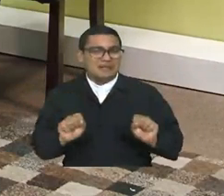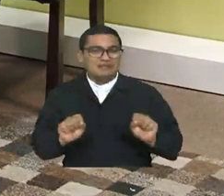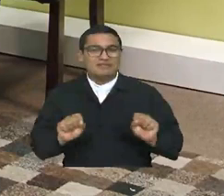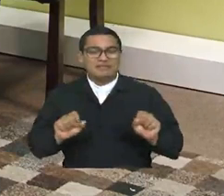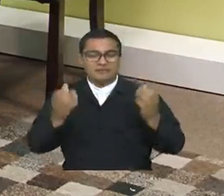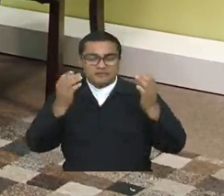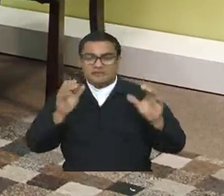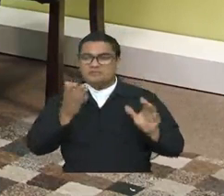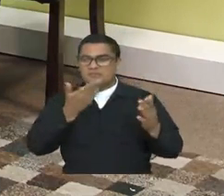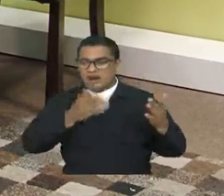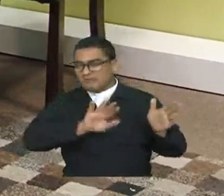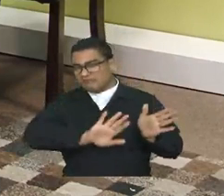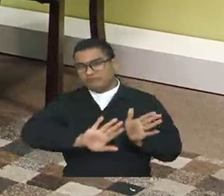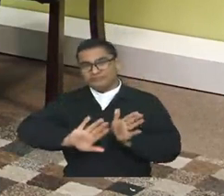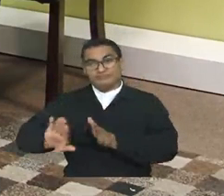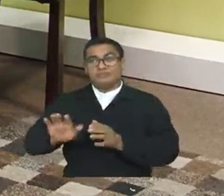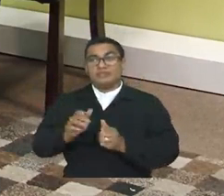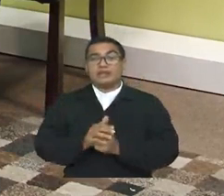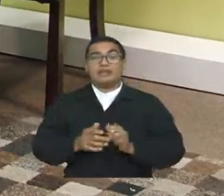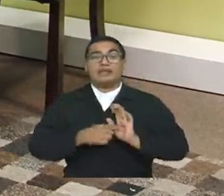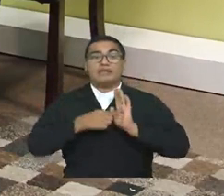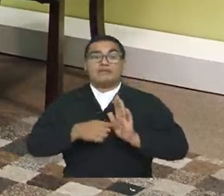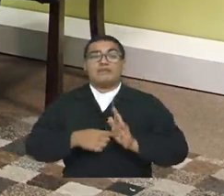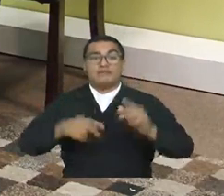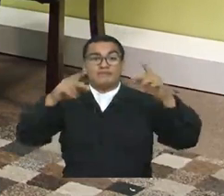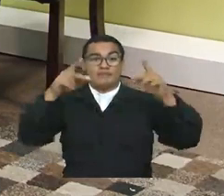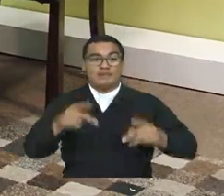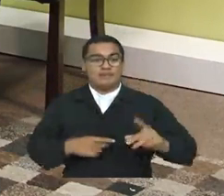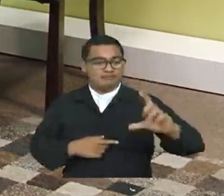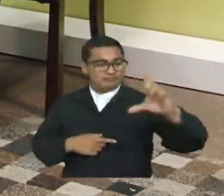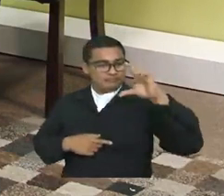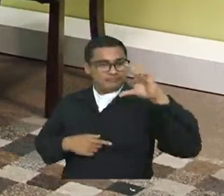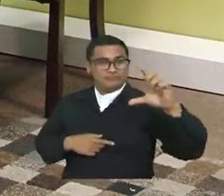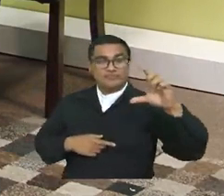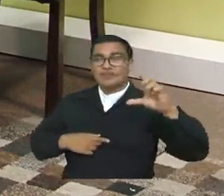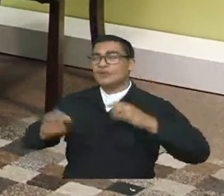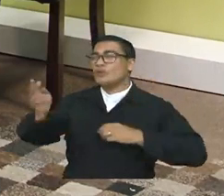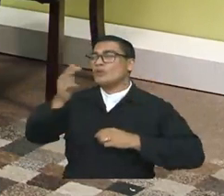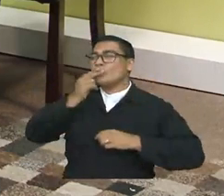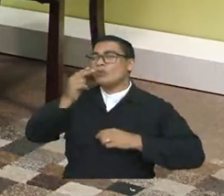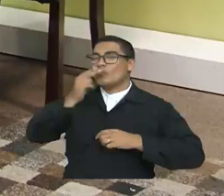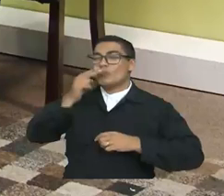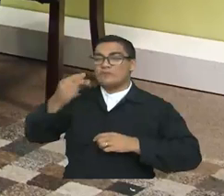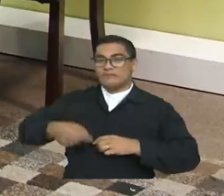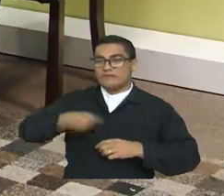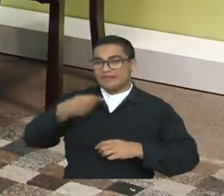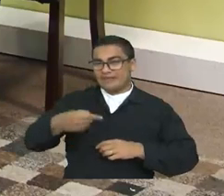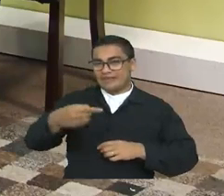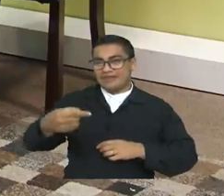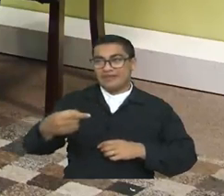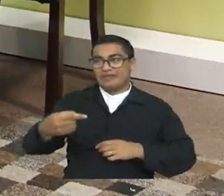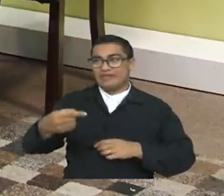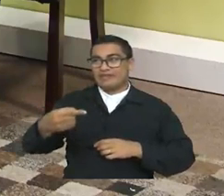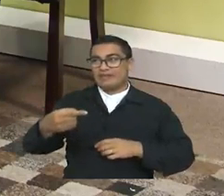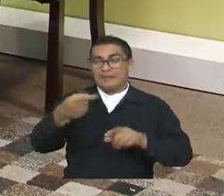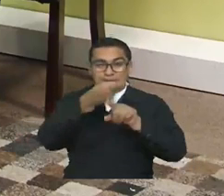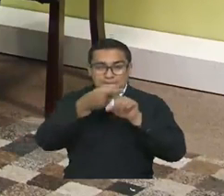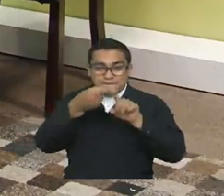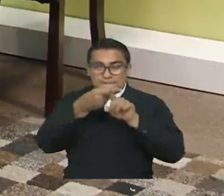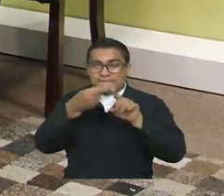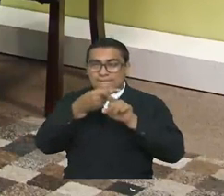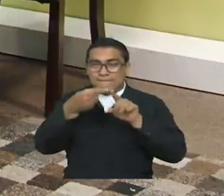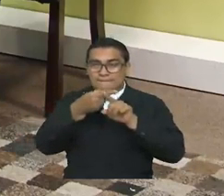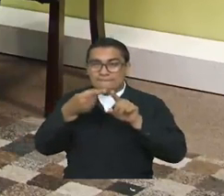lo malo. Por ejemplo, si una persona se fumaba una cajetilla de cigarros diarios, porque hay personas que fumarse la mitad. Que por lo